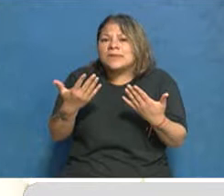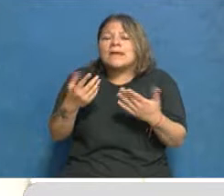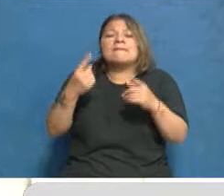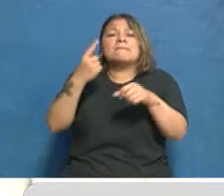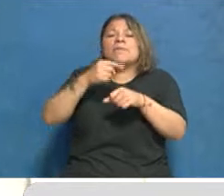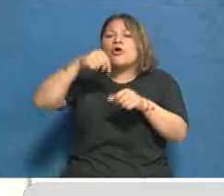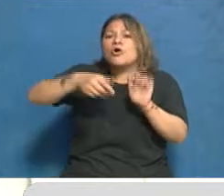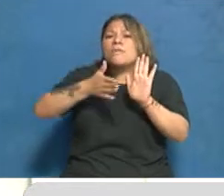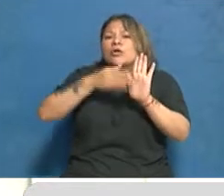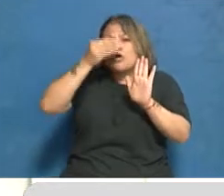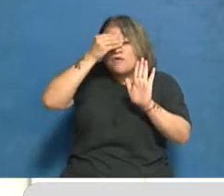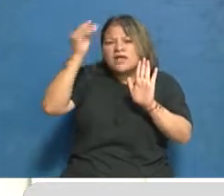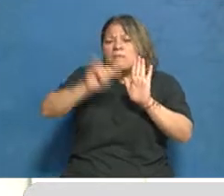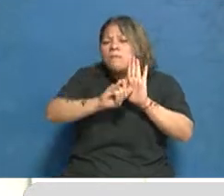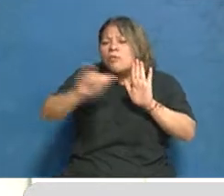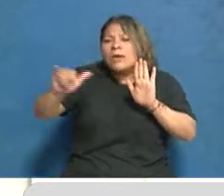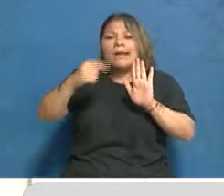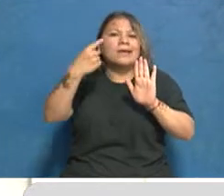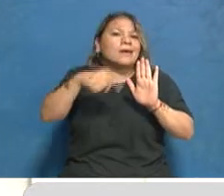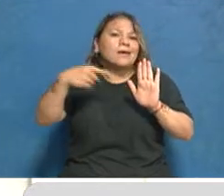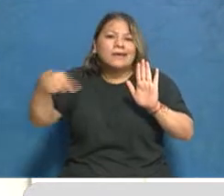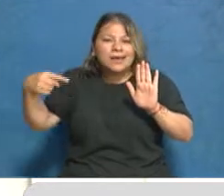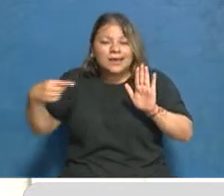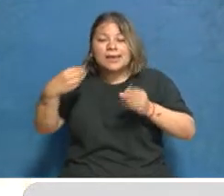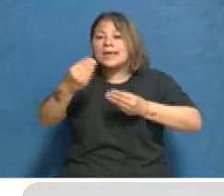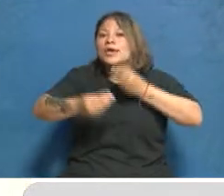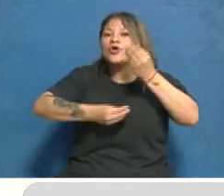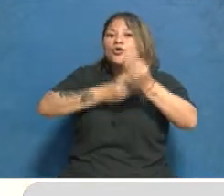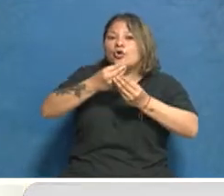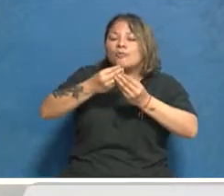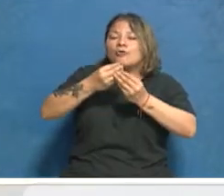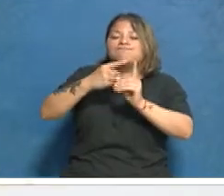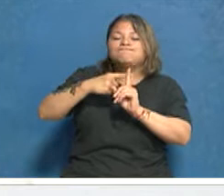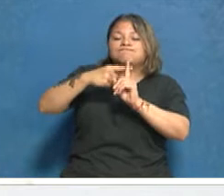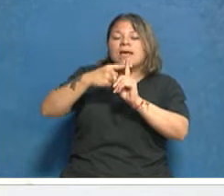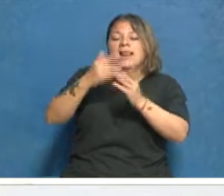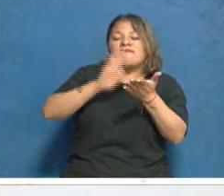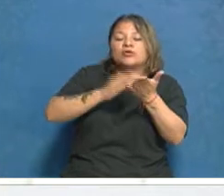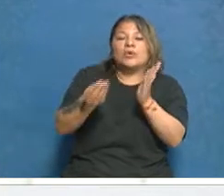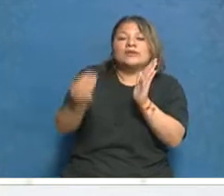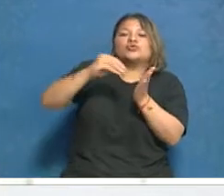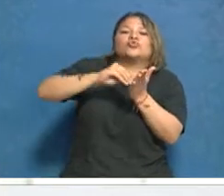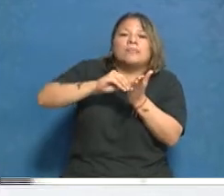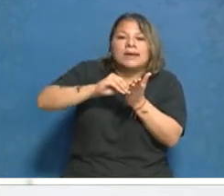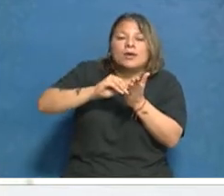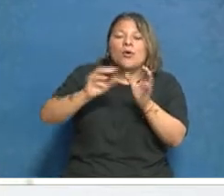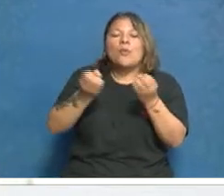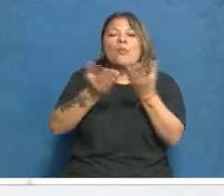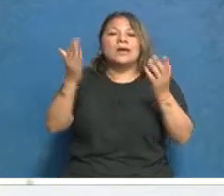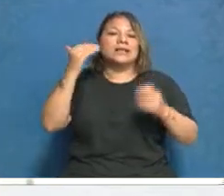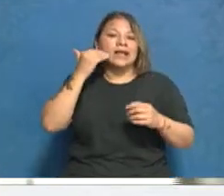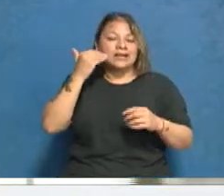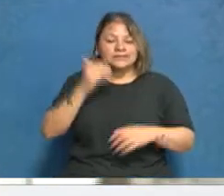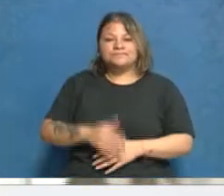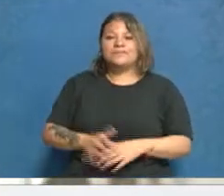publica hoy y cómo se va a sumar en la factura otra realidad? Buenas tardes. Hola,